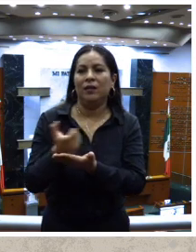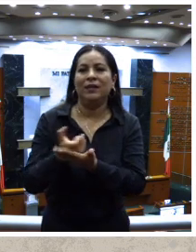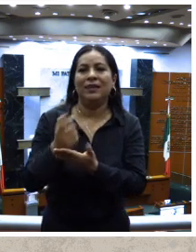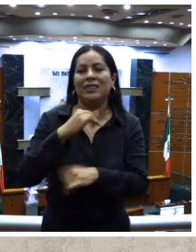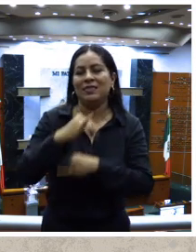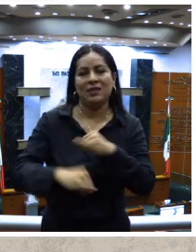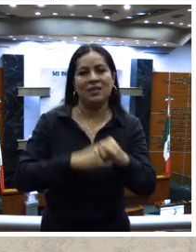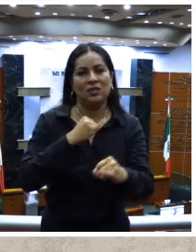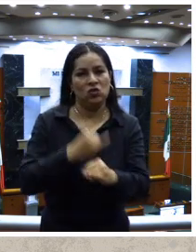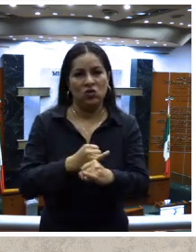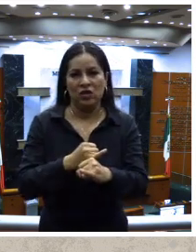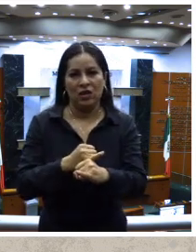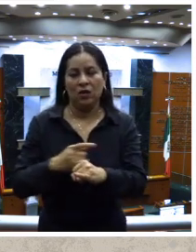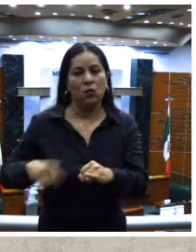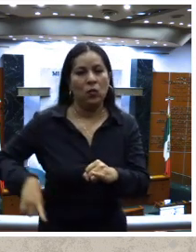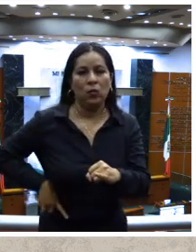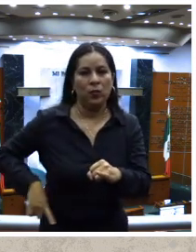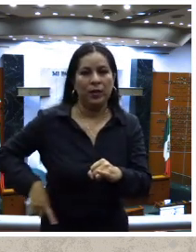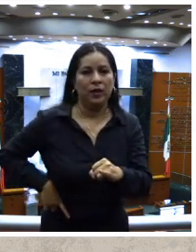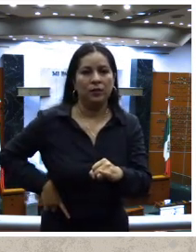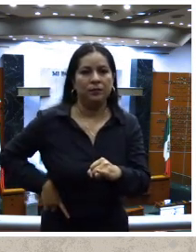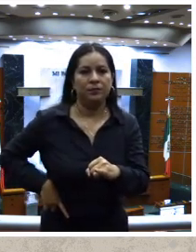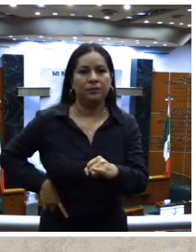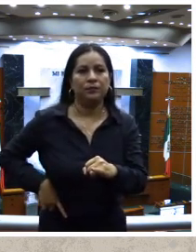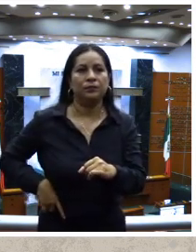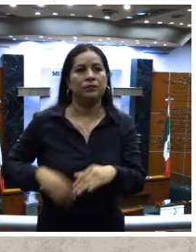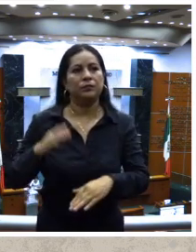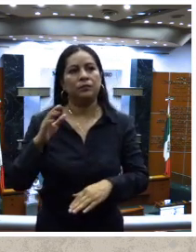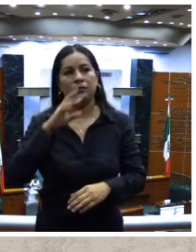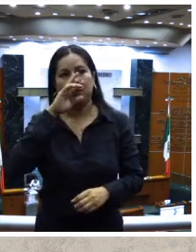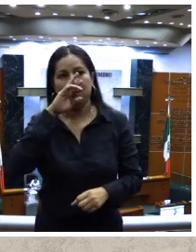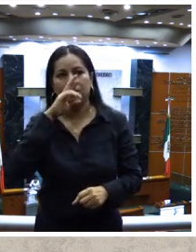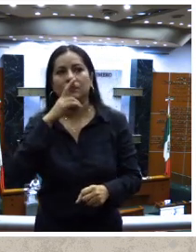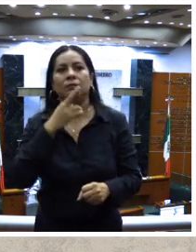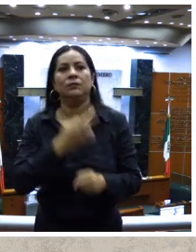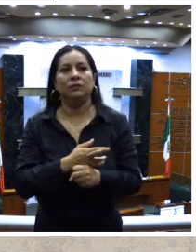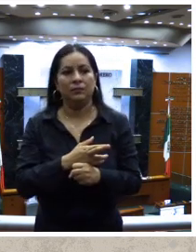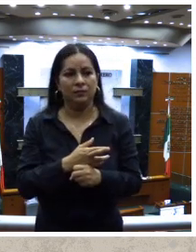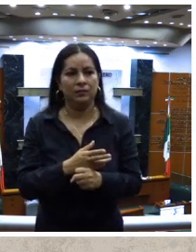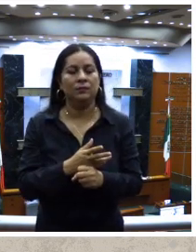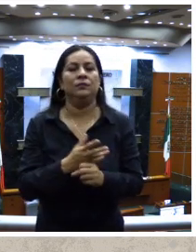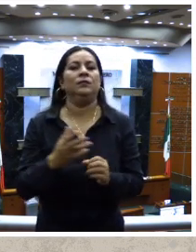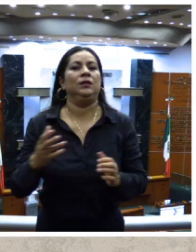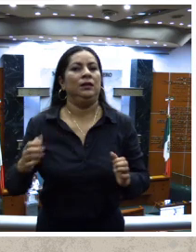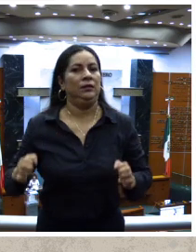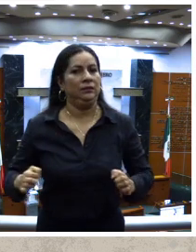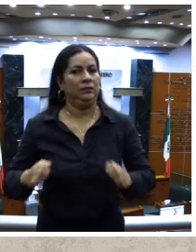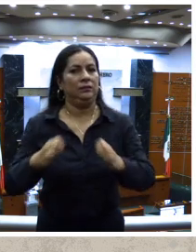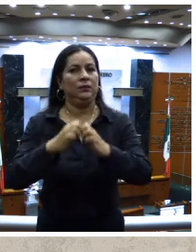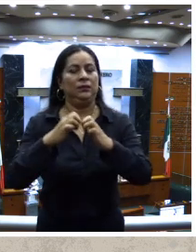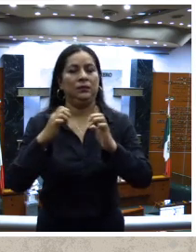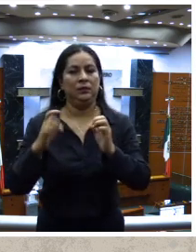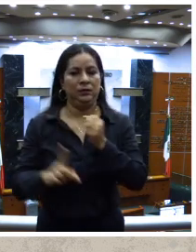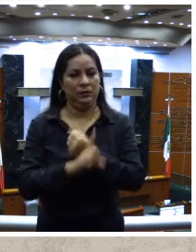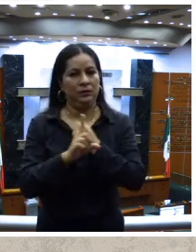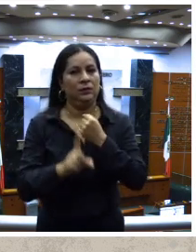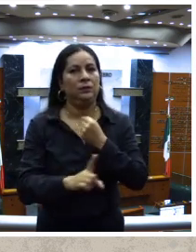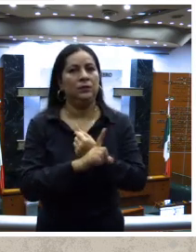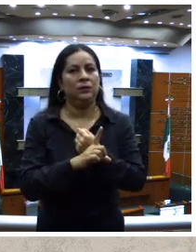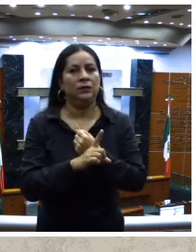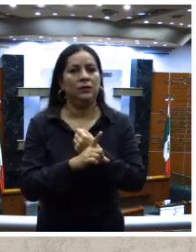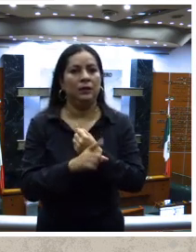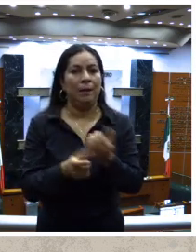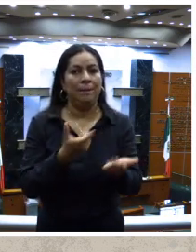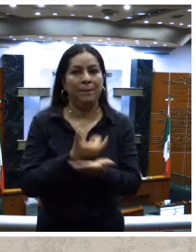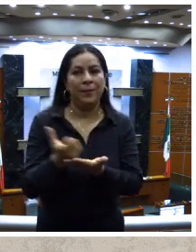Internacional. Los gobiernos son los principales responsables en las crisis recurrentes de balance